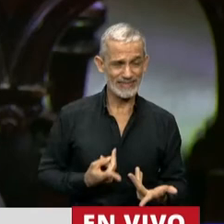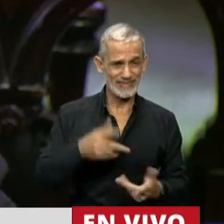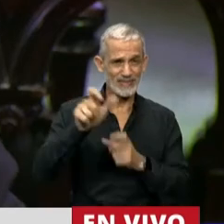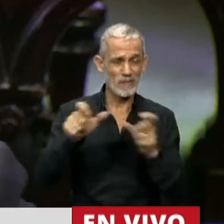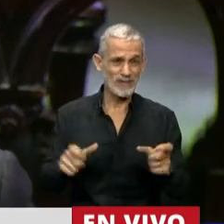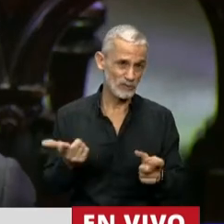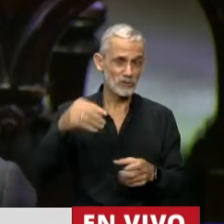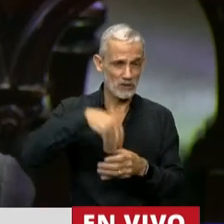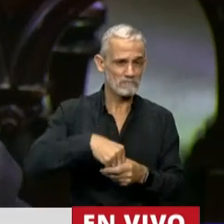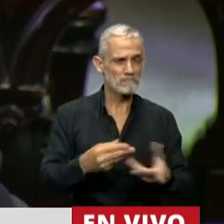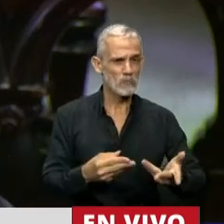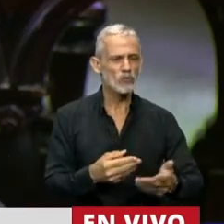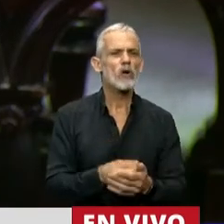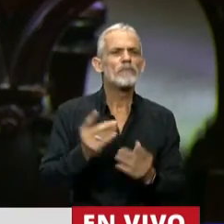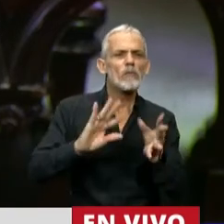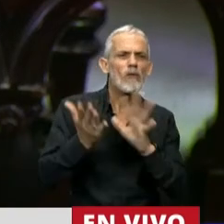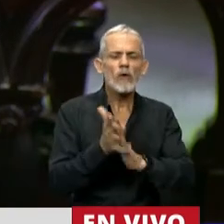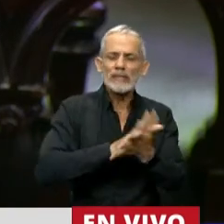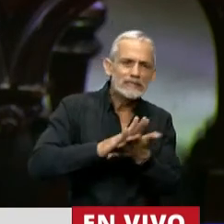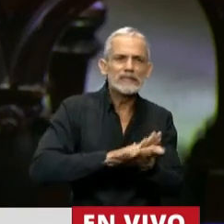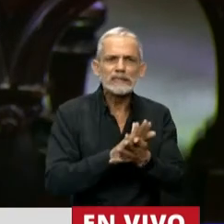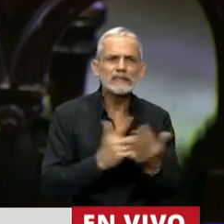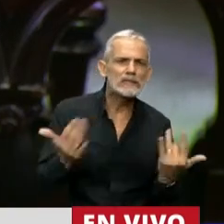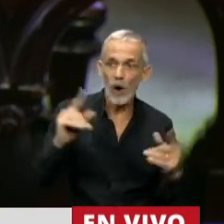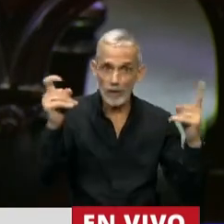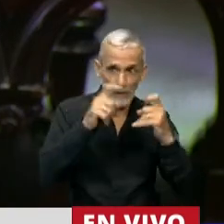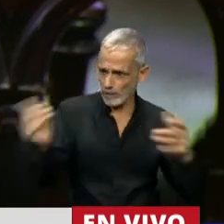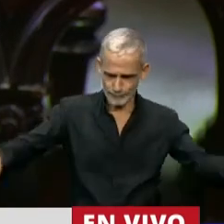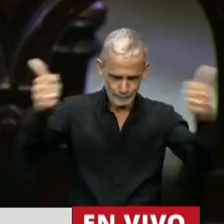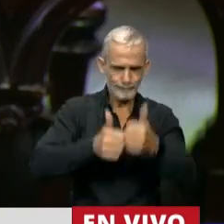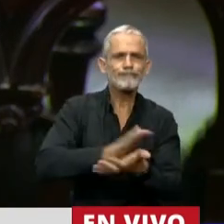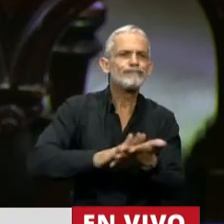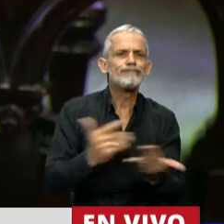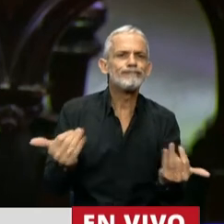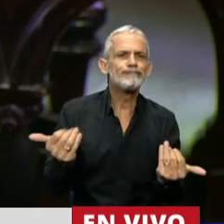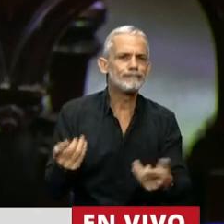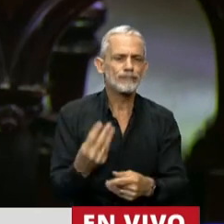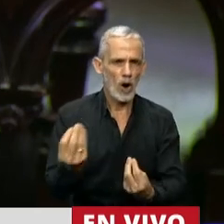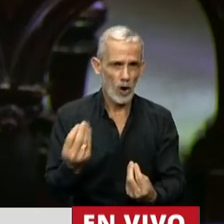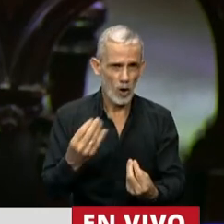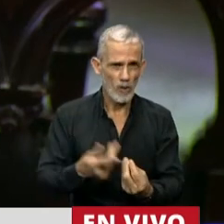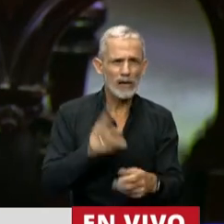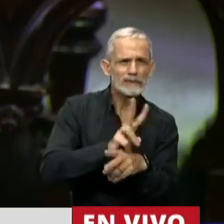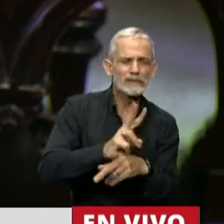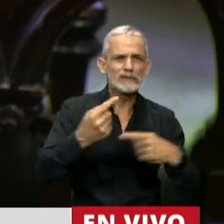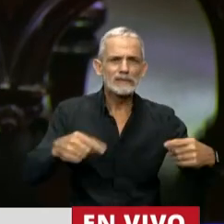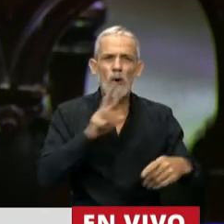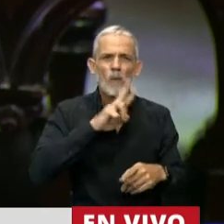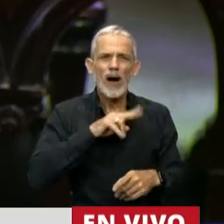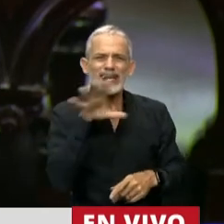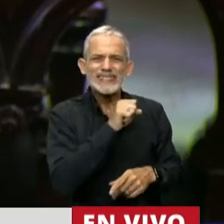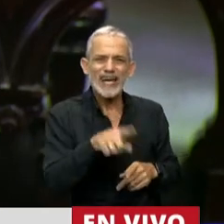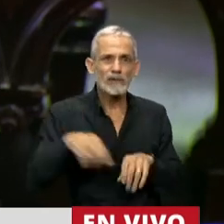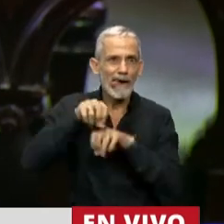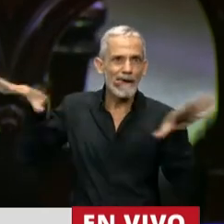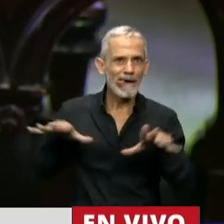vías rápidas y eficaces de reparación, solución de conflictos, el resguardo y la protección de las denunciantes,